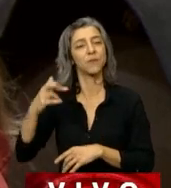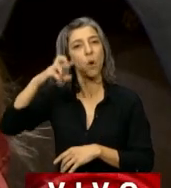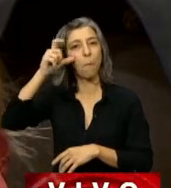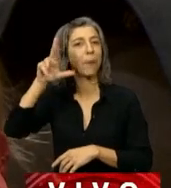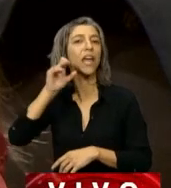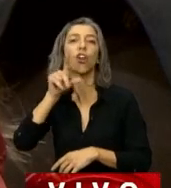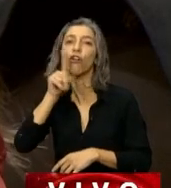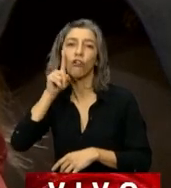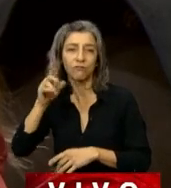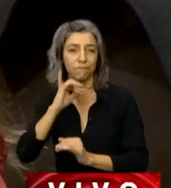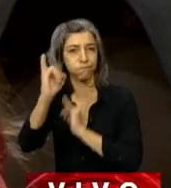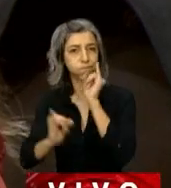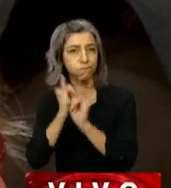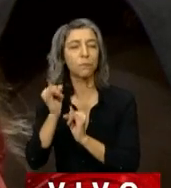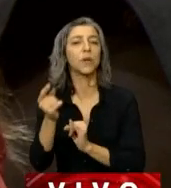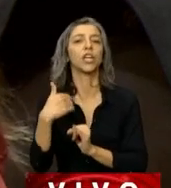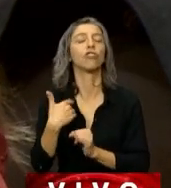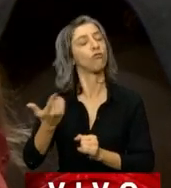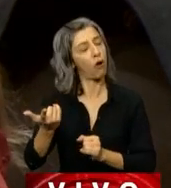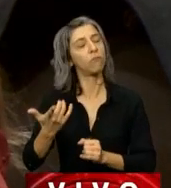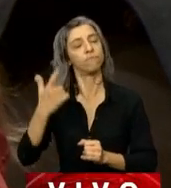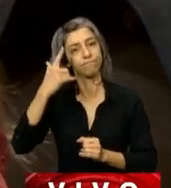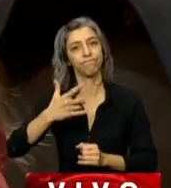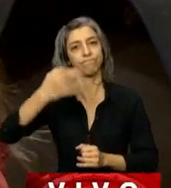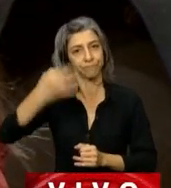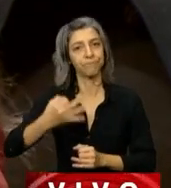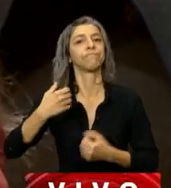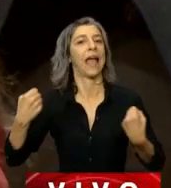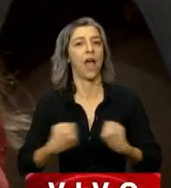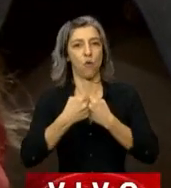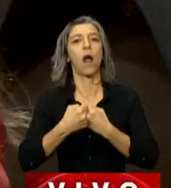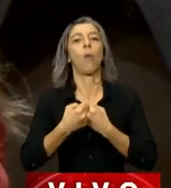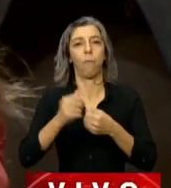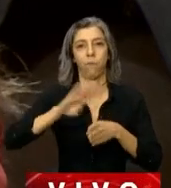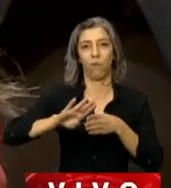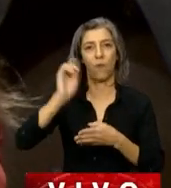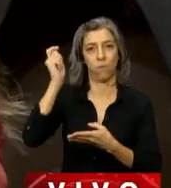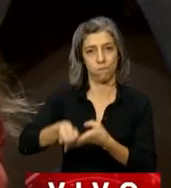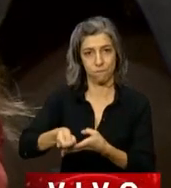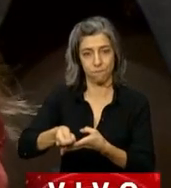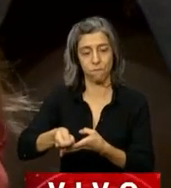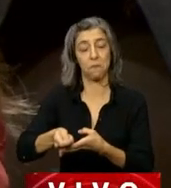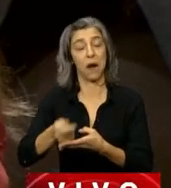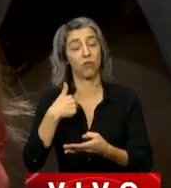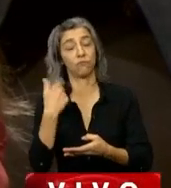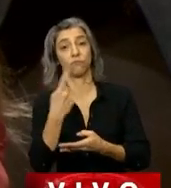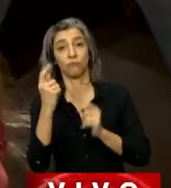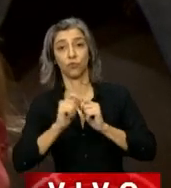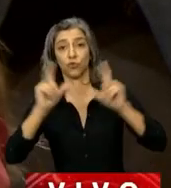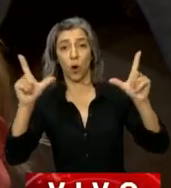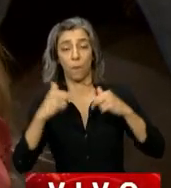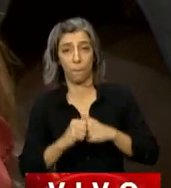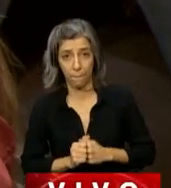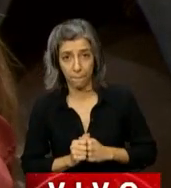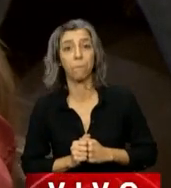donde informaba que se celebraba finalmente el acuerdo por el pago de la deuda, pero llevándonos una nueva sorpresa al ver que